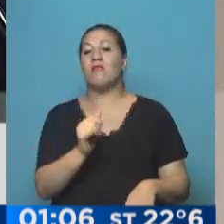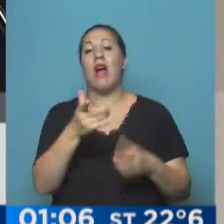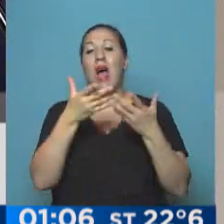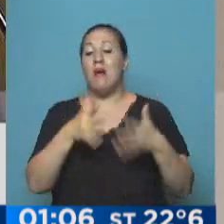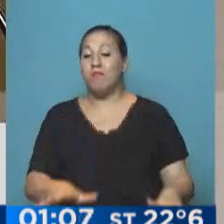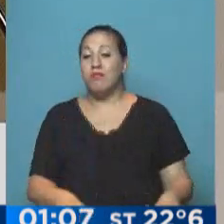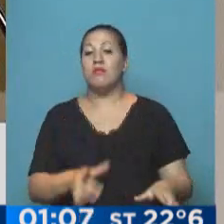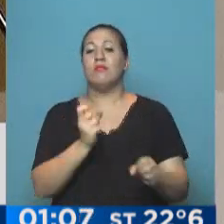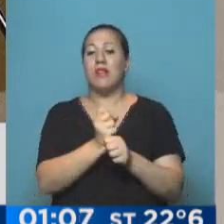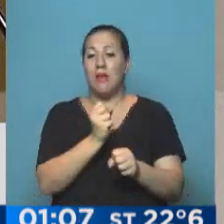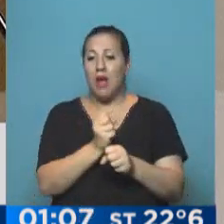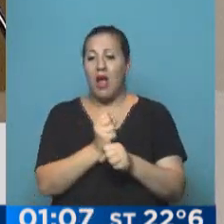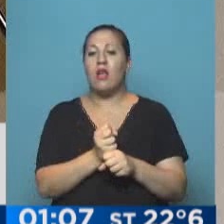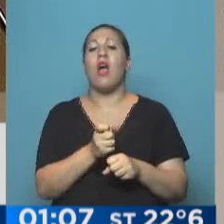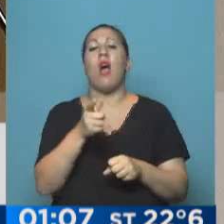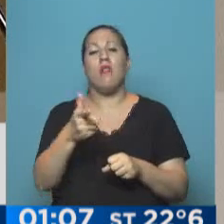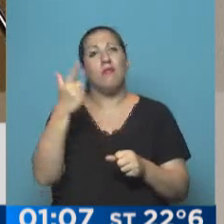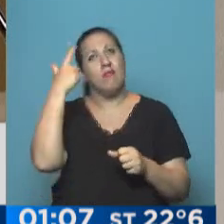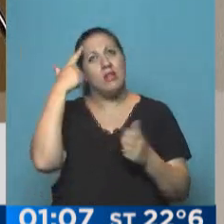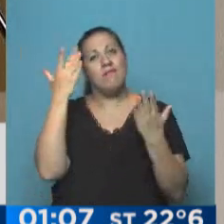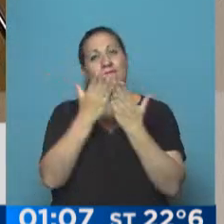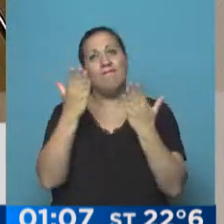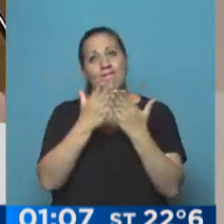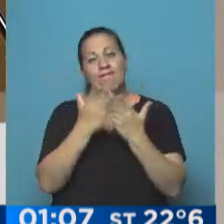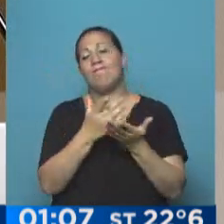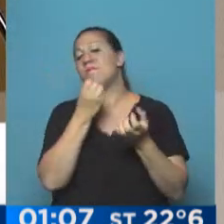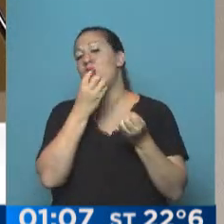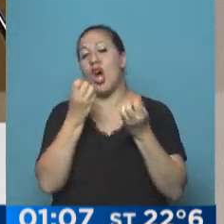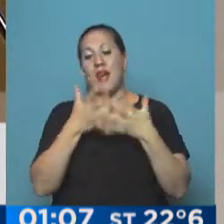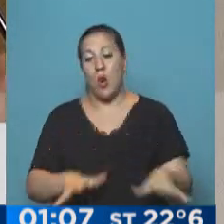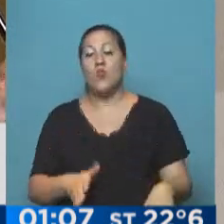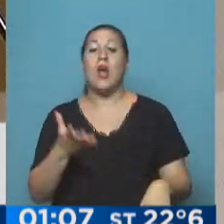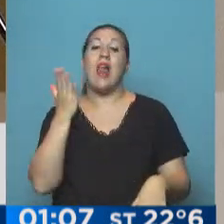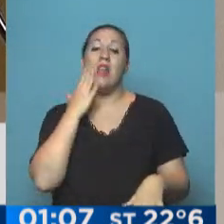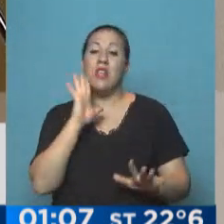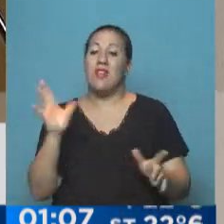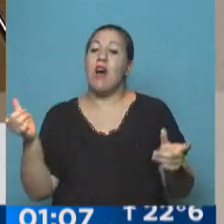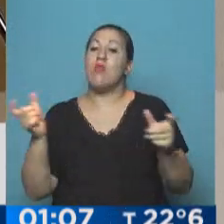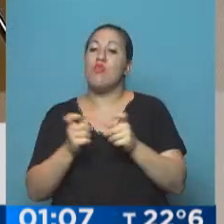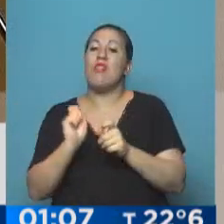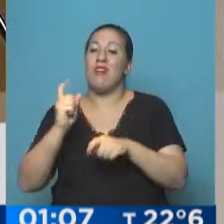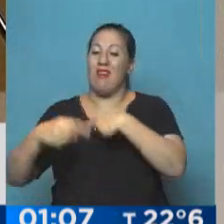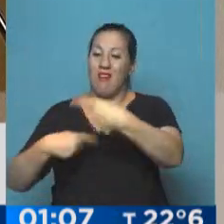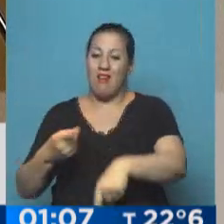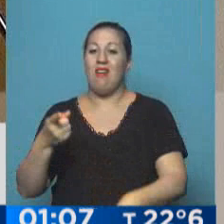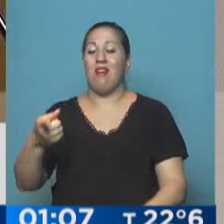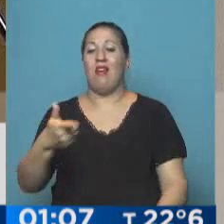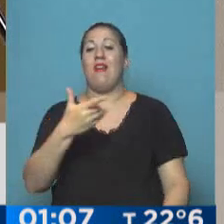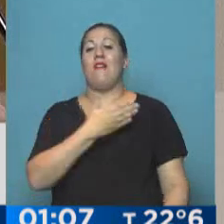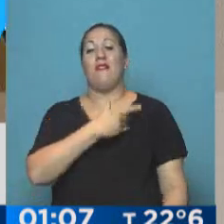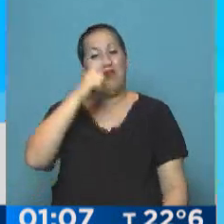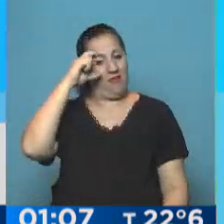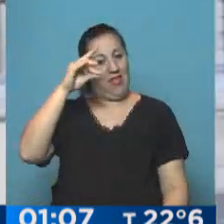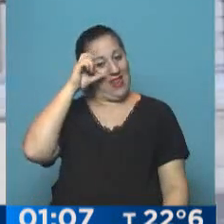cargo después de una profunda reflexión. Durante la tarde estuvo reunido con su sucesor, Federico Sturzenegger.